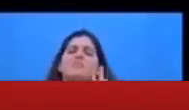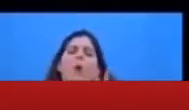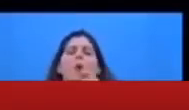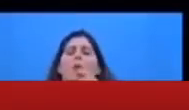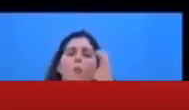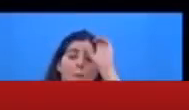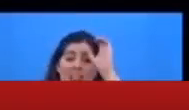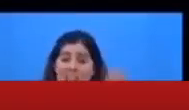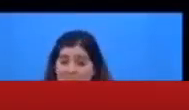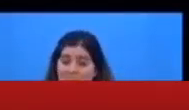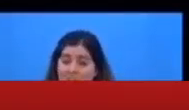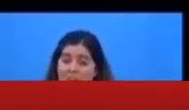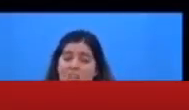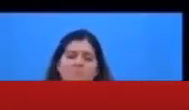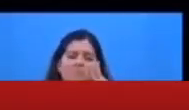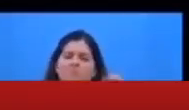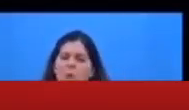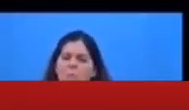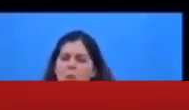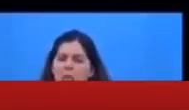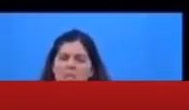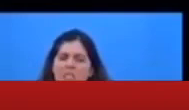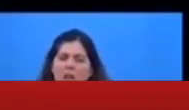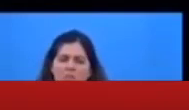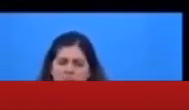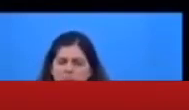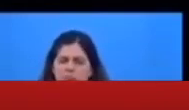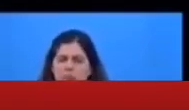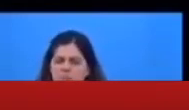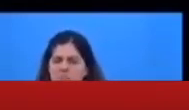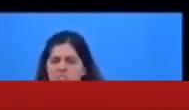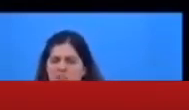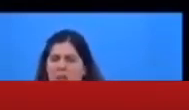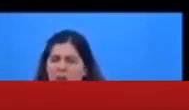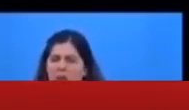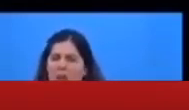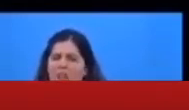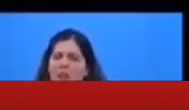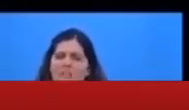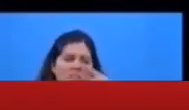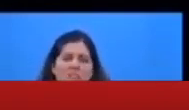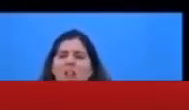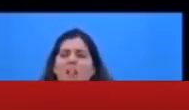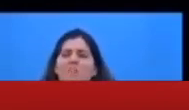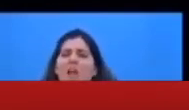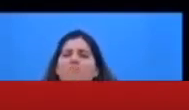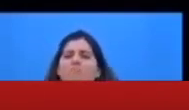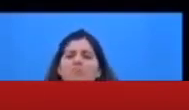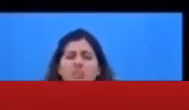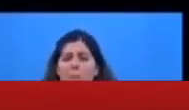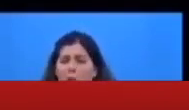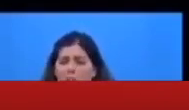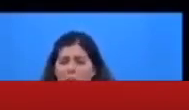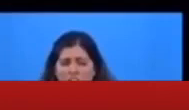minería, donde las empresas se llevan ganancias millonarias y nos dejan la contaminación de